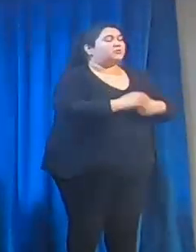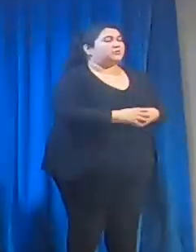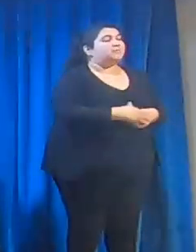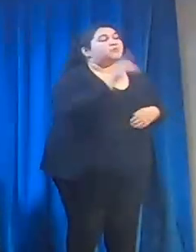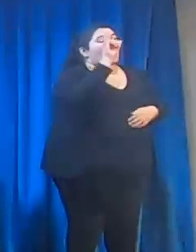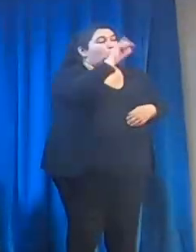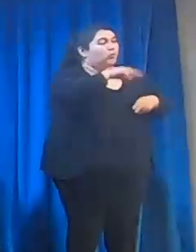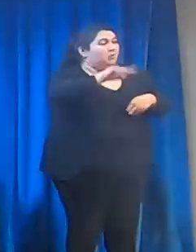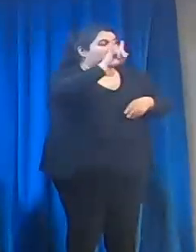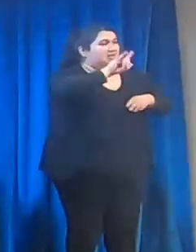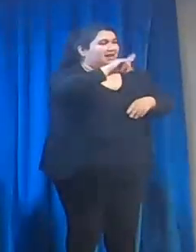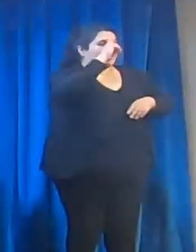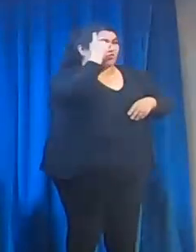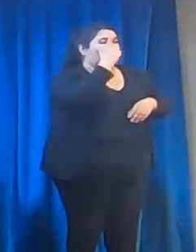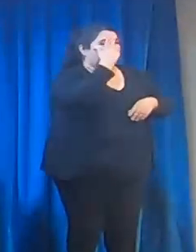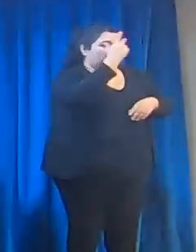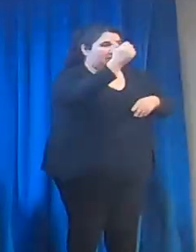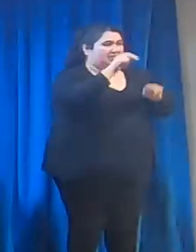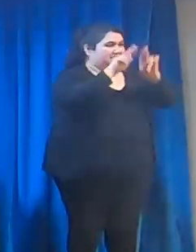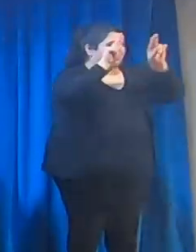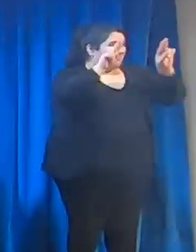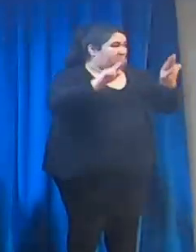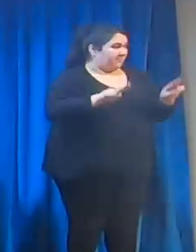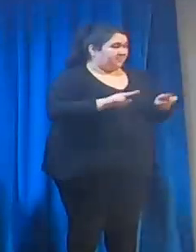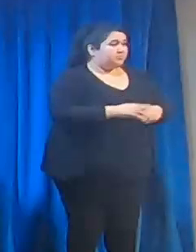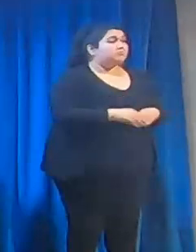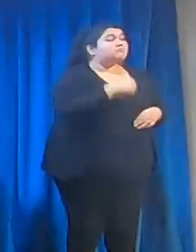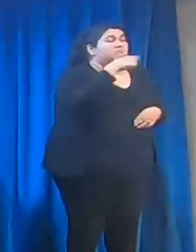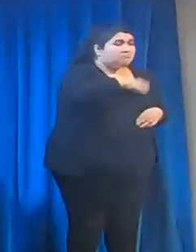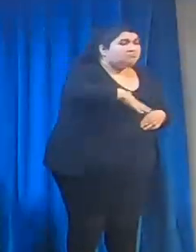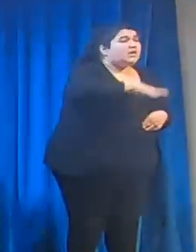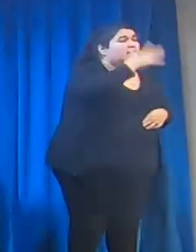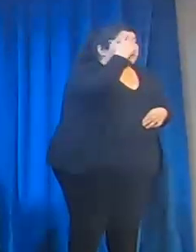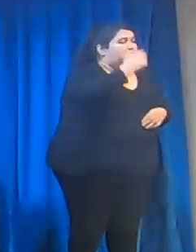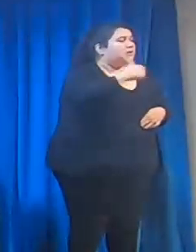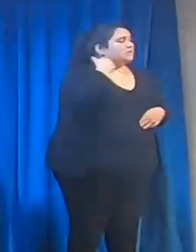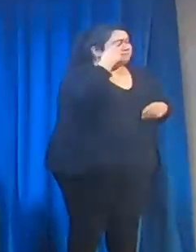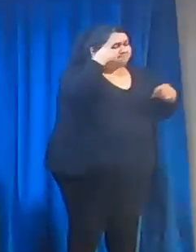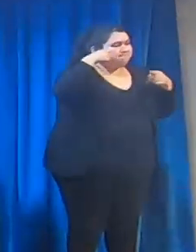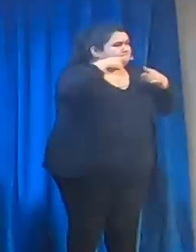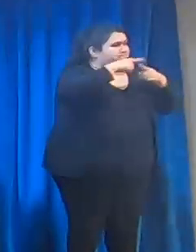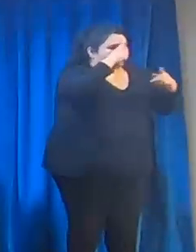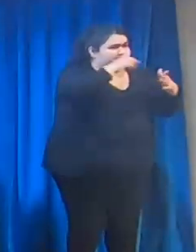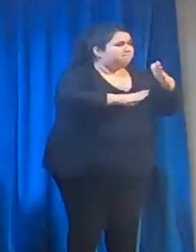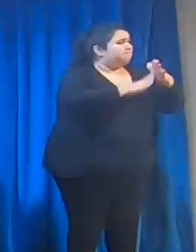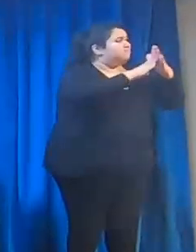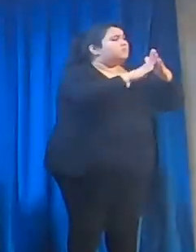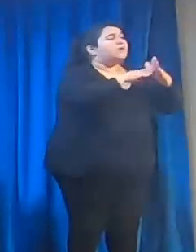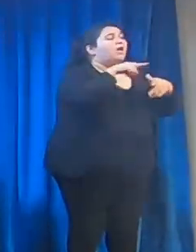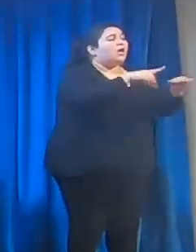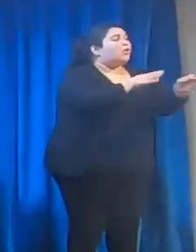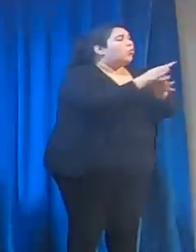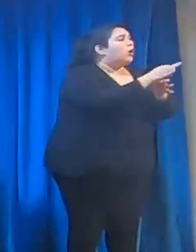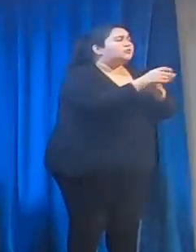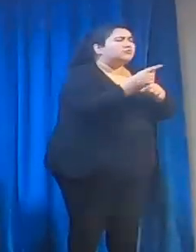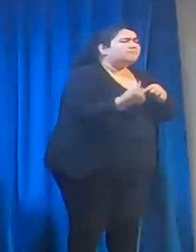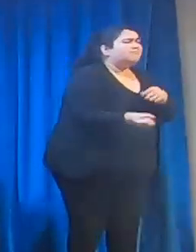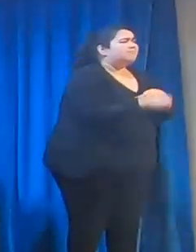la Universidad Nacional de San Martín. En San Martín tenemos la convicción de que la educación es el